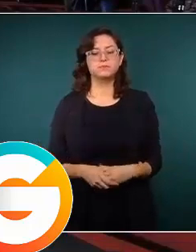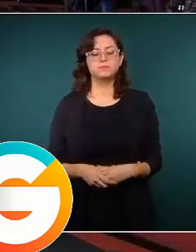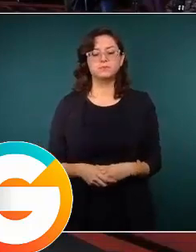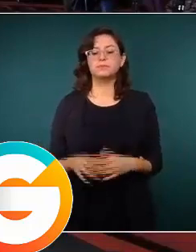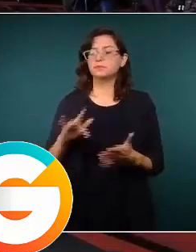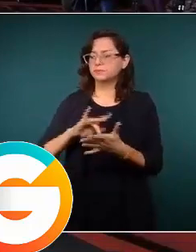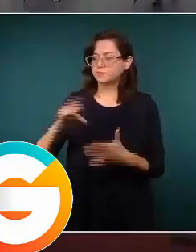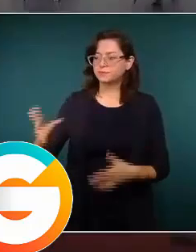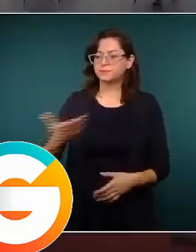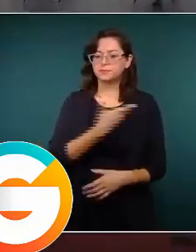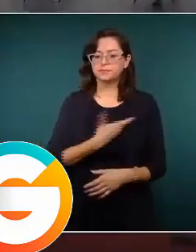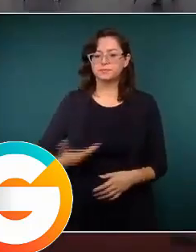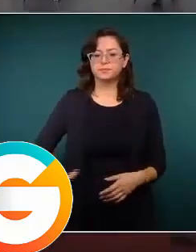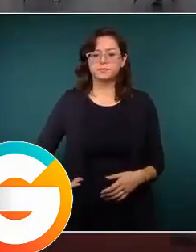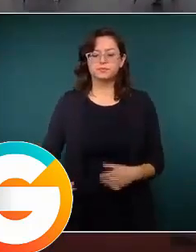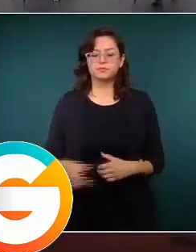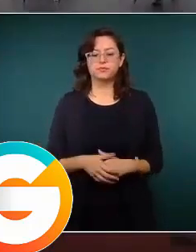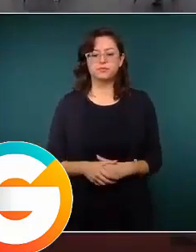Gracias, señor presidente.